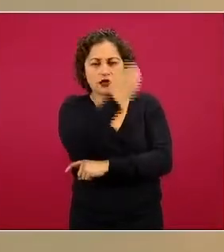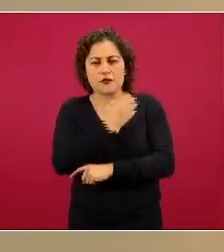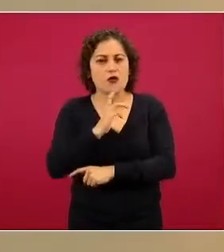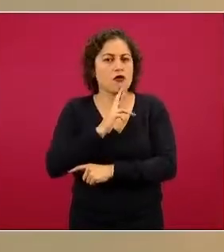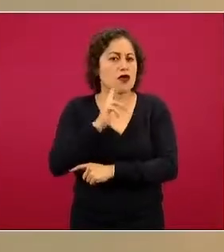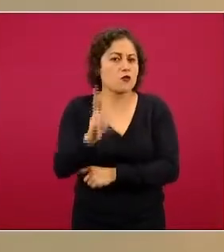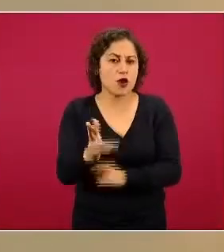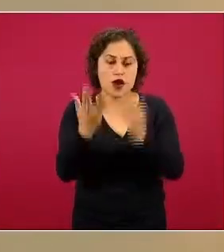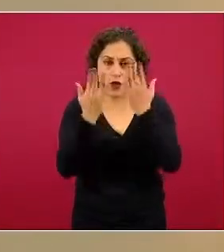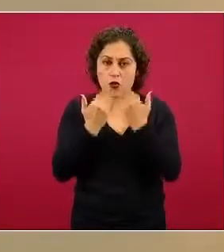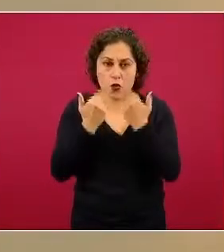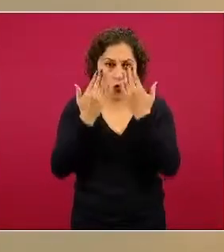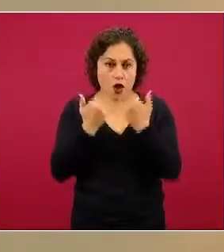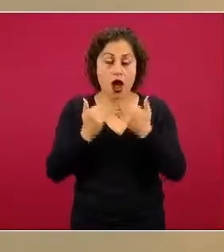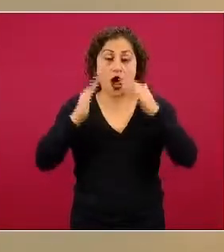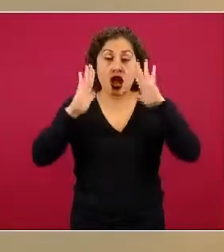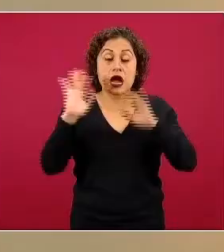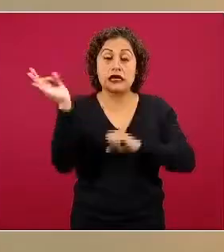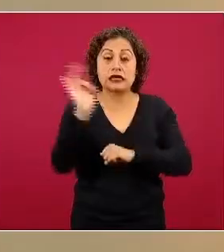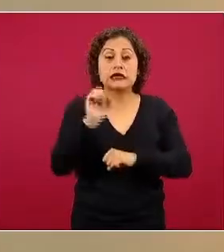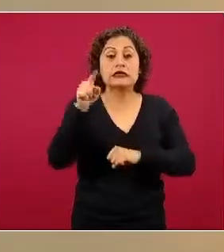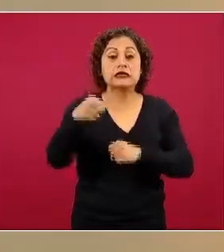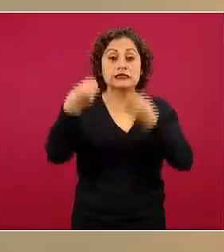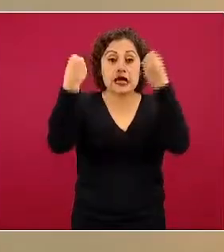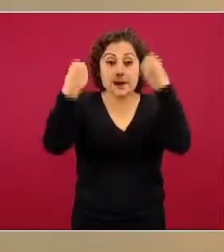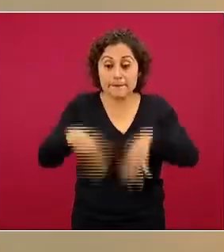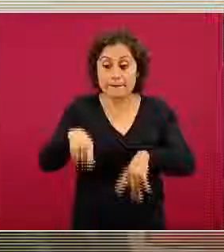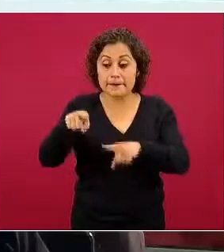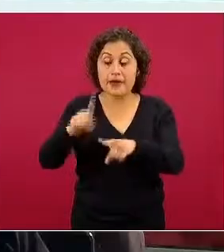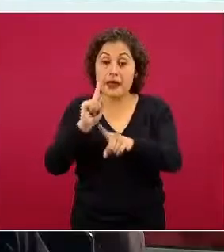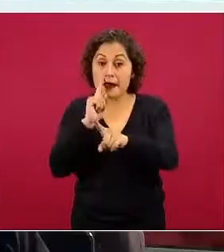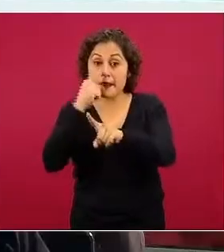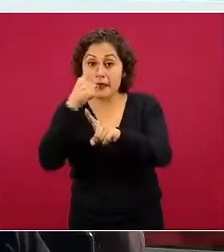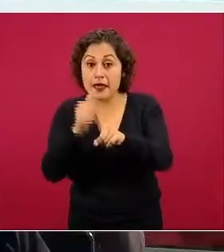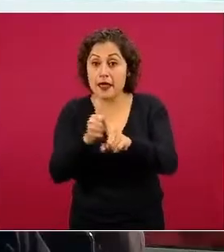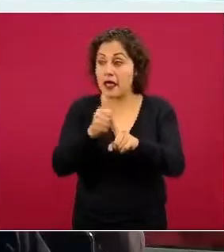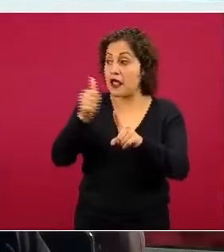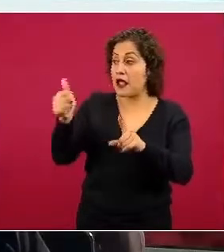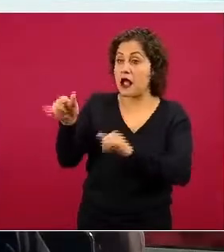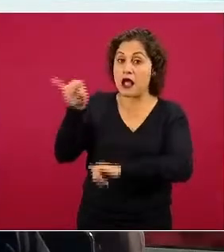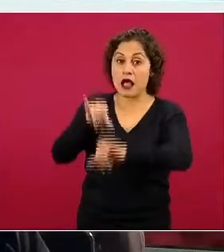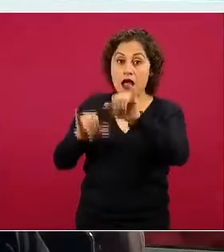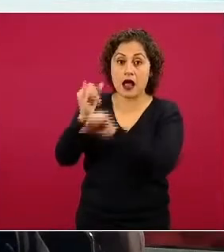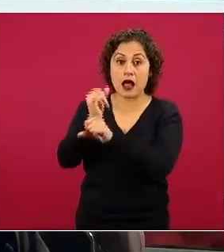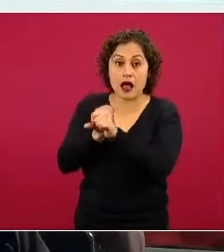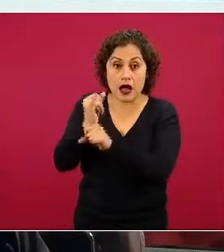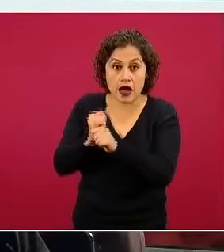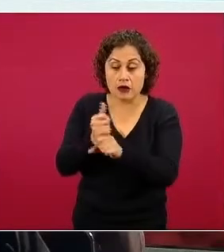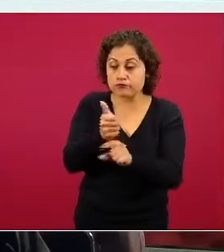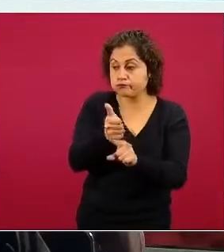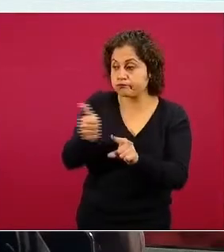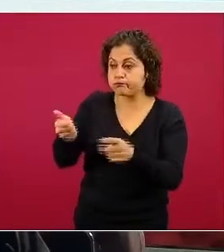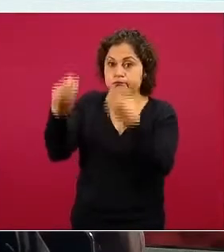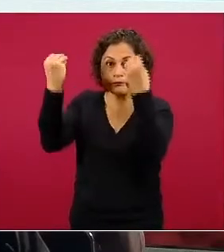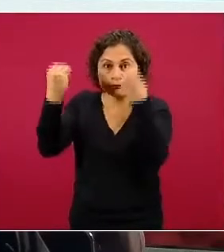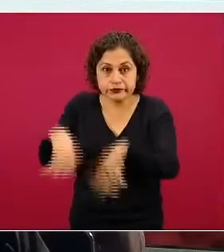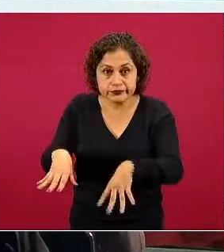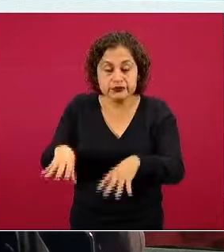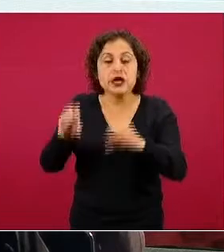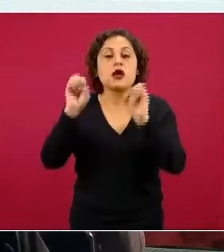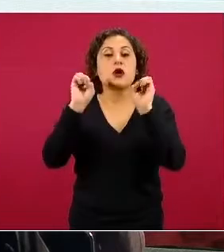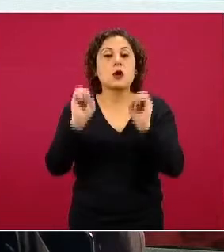el transporte del sitio del que se toma al laboratorio estatal de salud pública o el laboratorio que